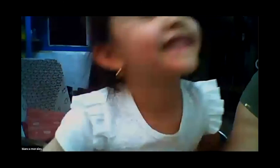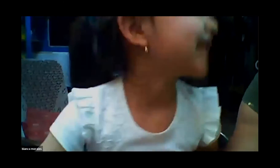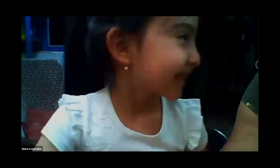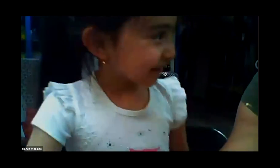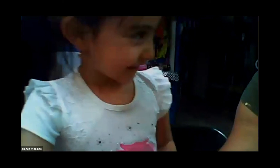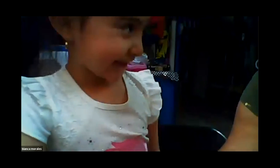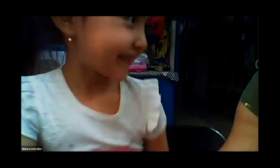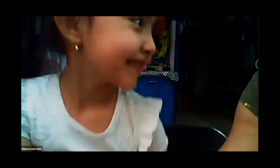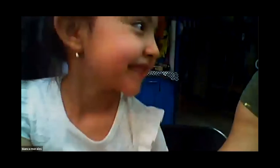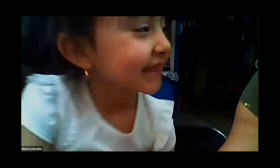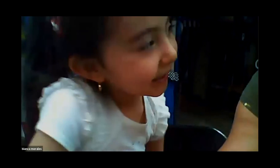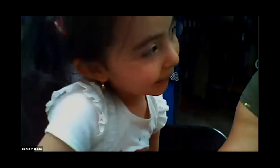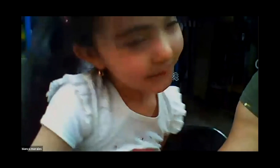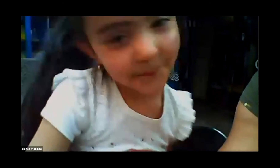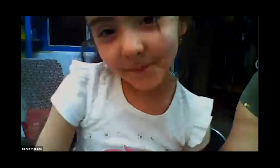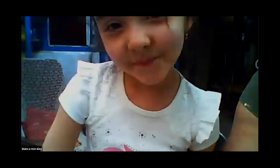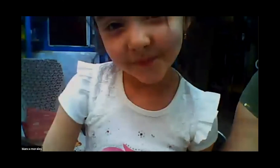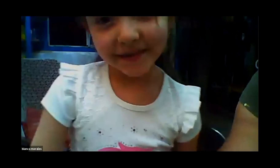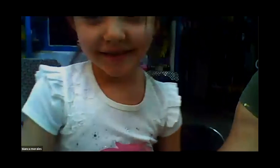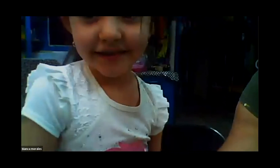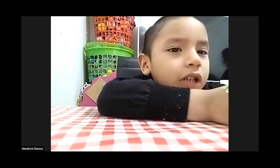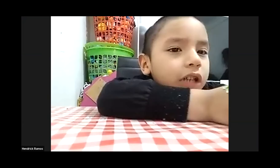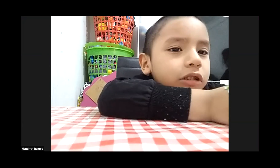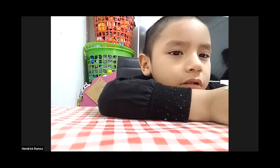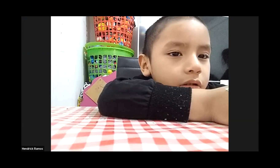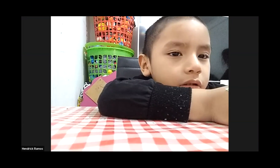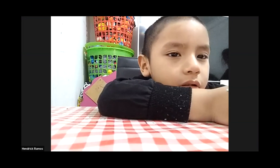Para que se preparen los